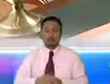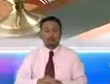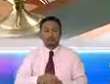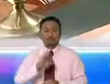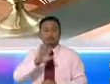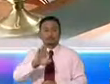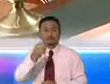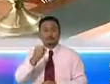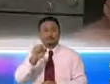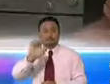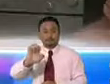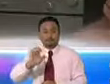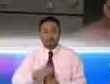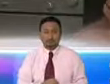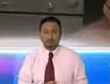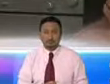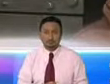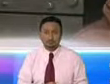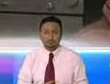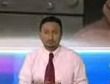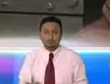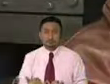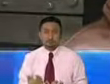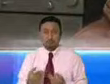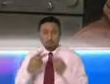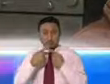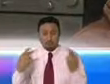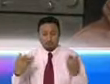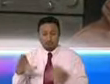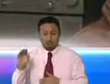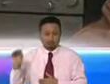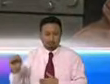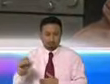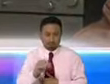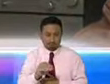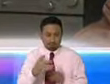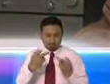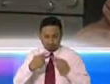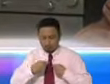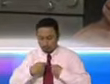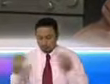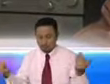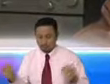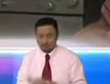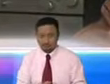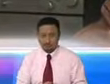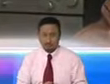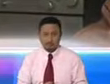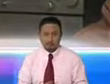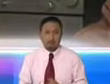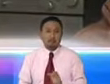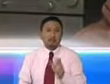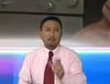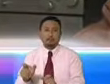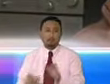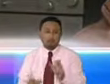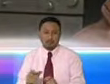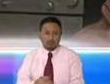Supremo Electoral. Se pone en conocimiento del público para que, si quiere obviamente